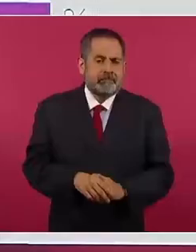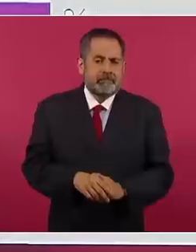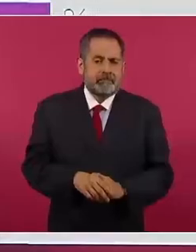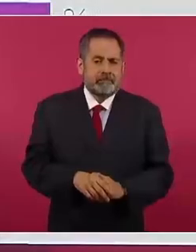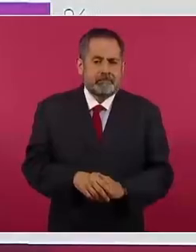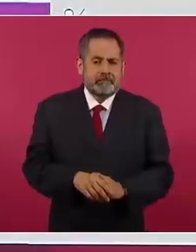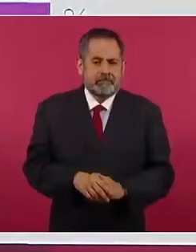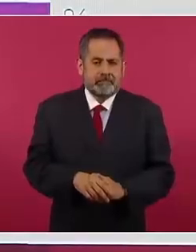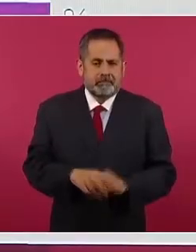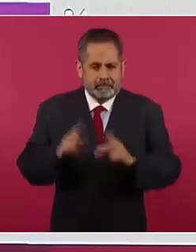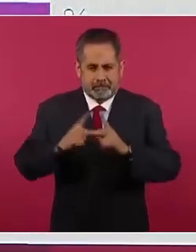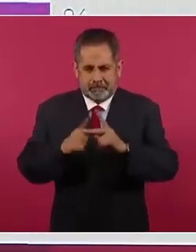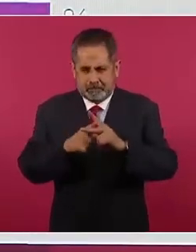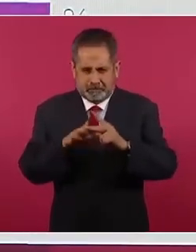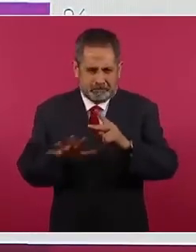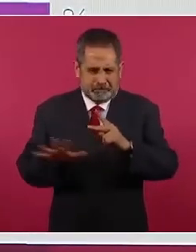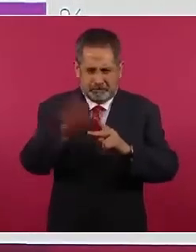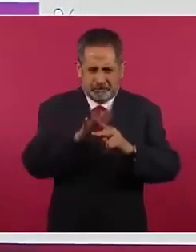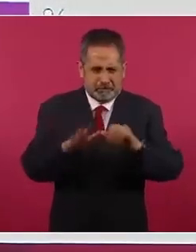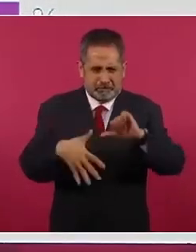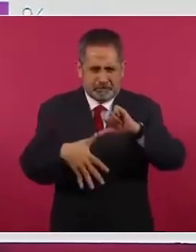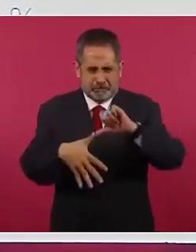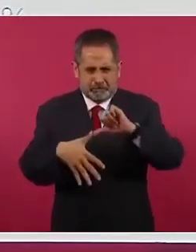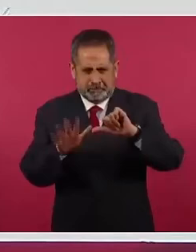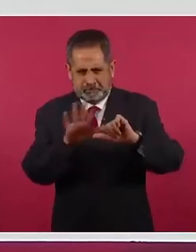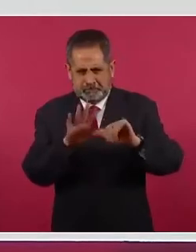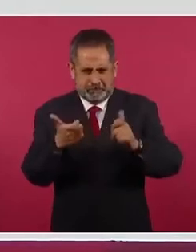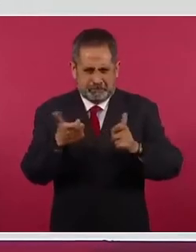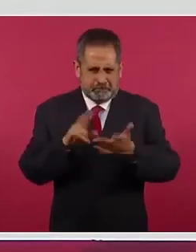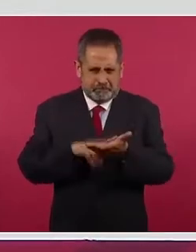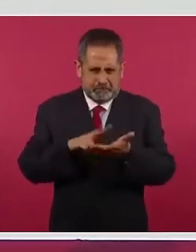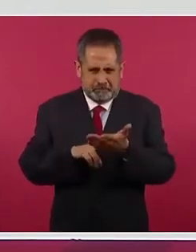Esto es el promedio en América Latina,